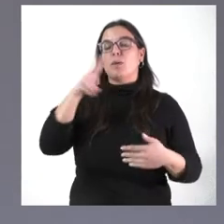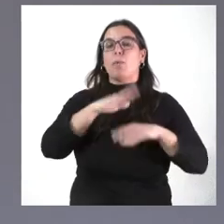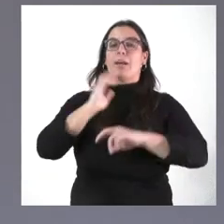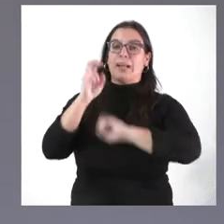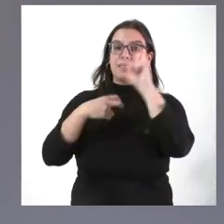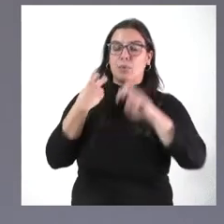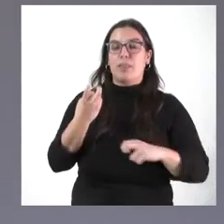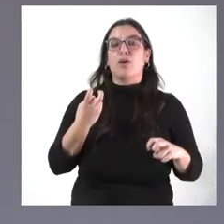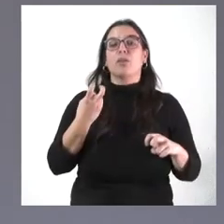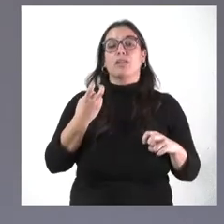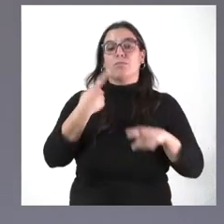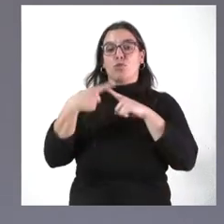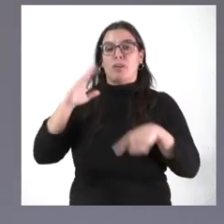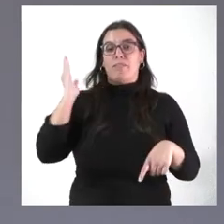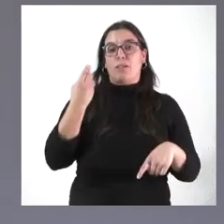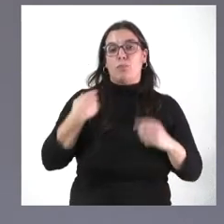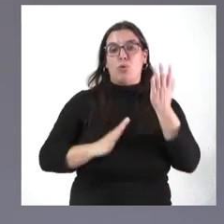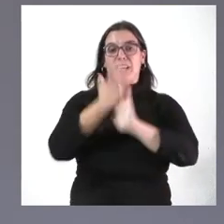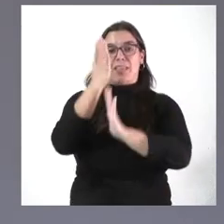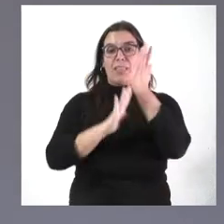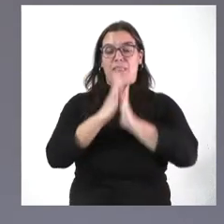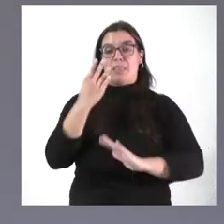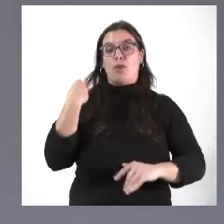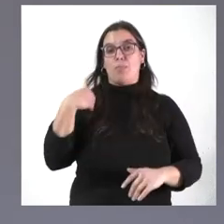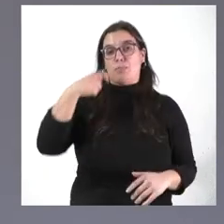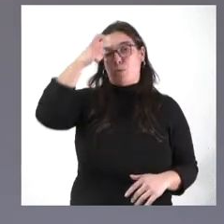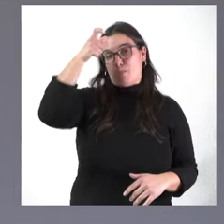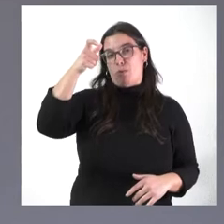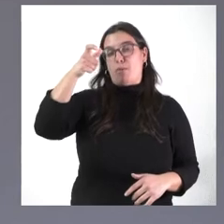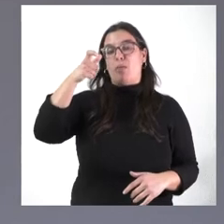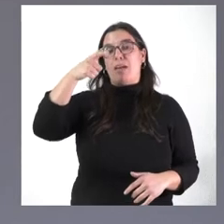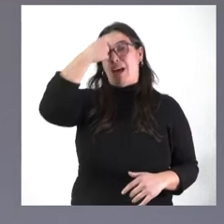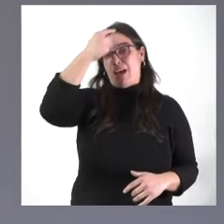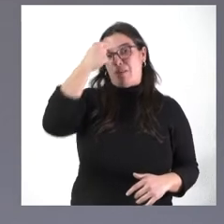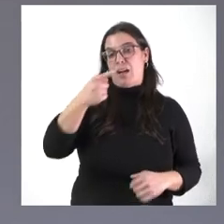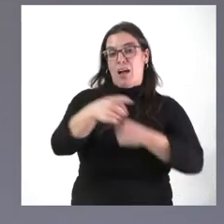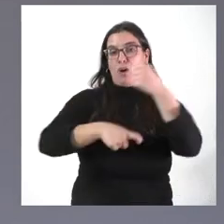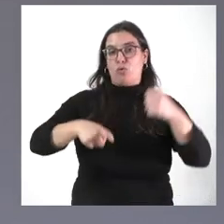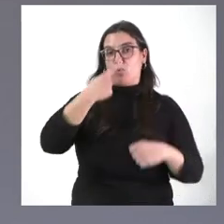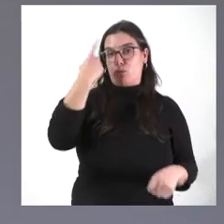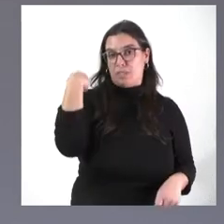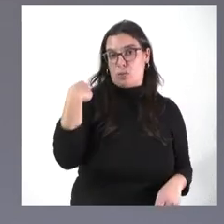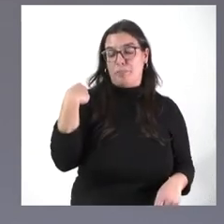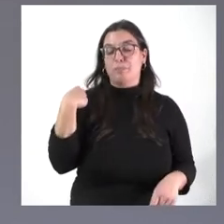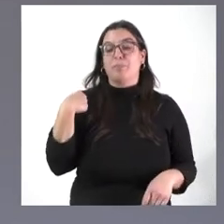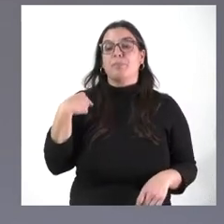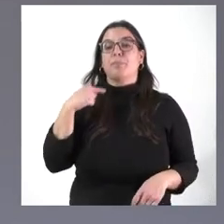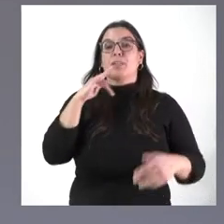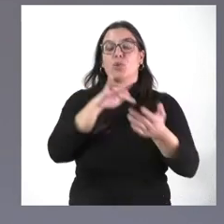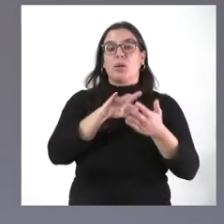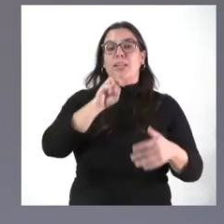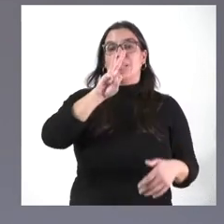de los daños causados por incendio forestal de Nava la cruz que como saben se produjo en agosto del año 2021 son estos